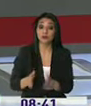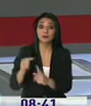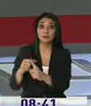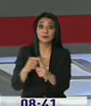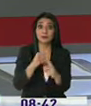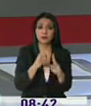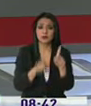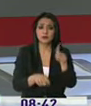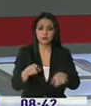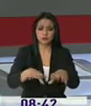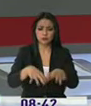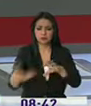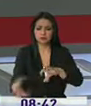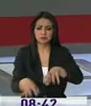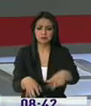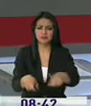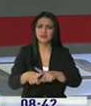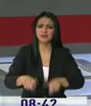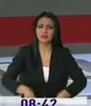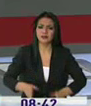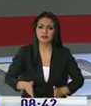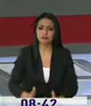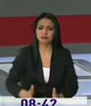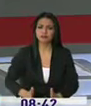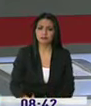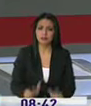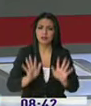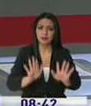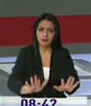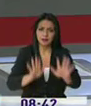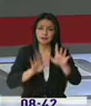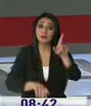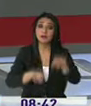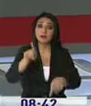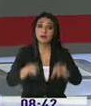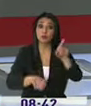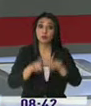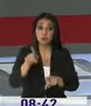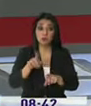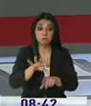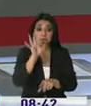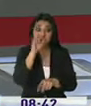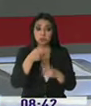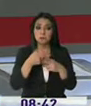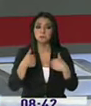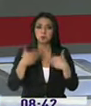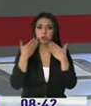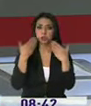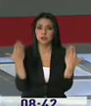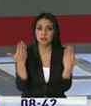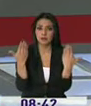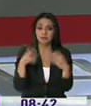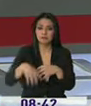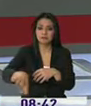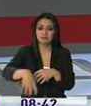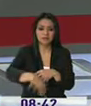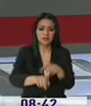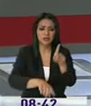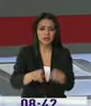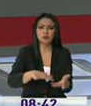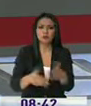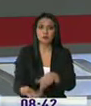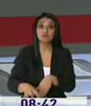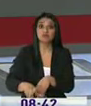varios cofres fueron encontrados en distintos lugares del cementerio. Algunos de ellos aún no son identificados y parte de los restos han